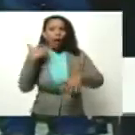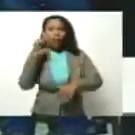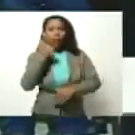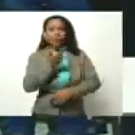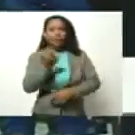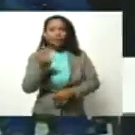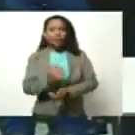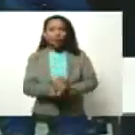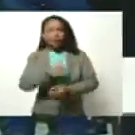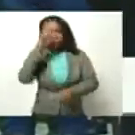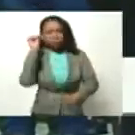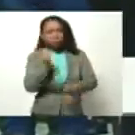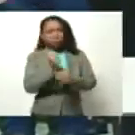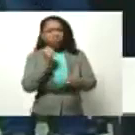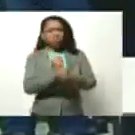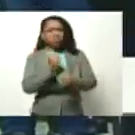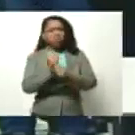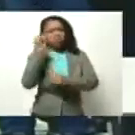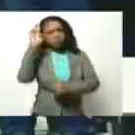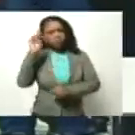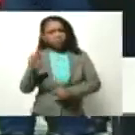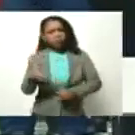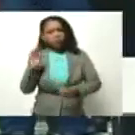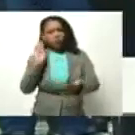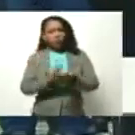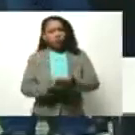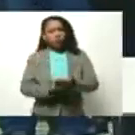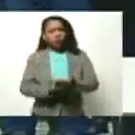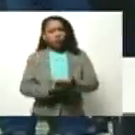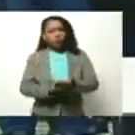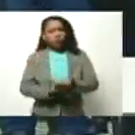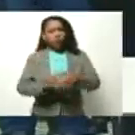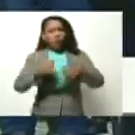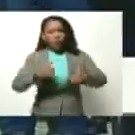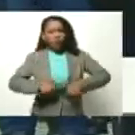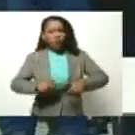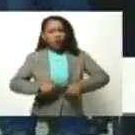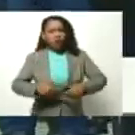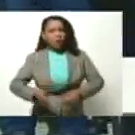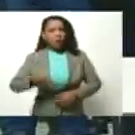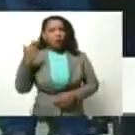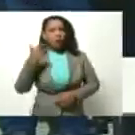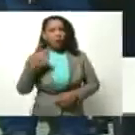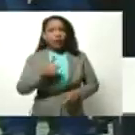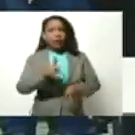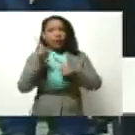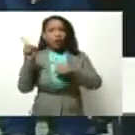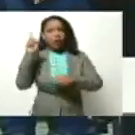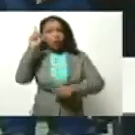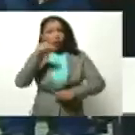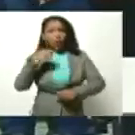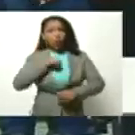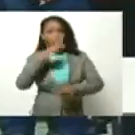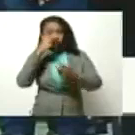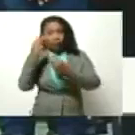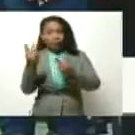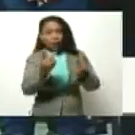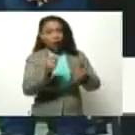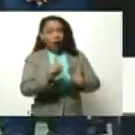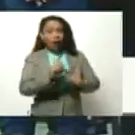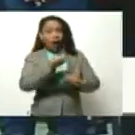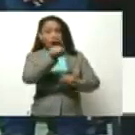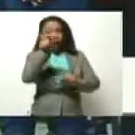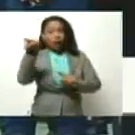decirlo han trabajado día a día han puesto un granito de arena y aquellos también hemos invitado aquellos